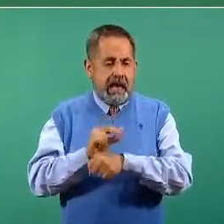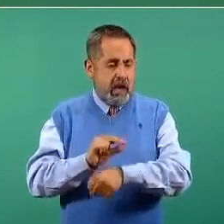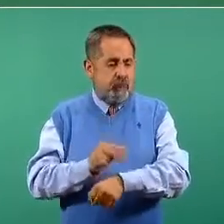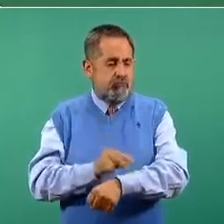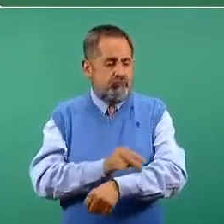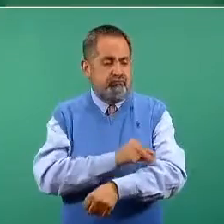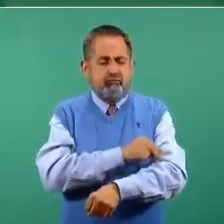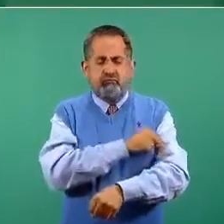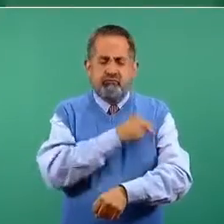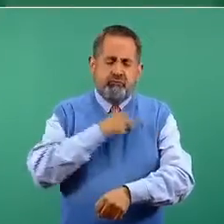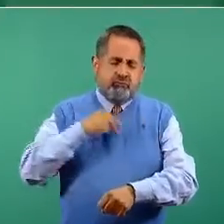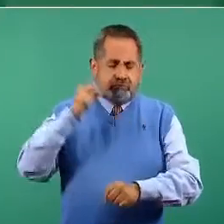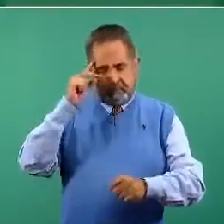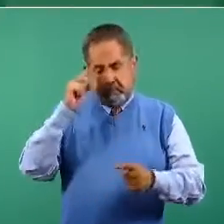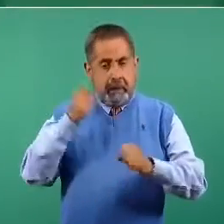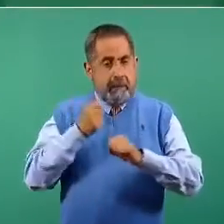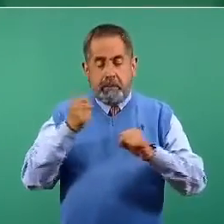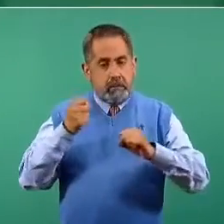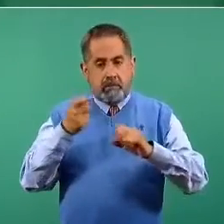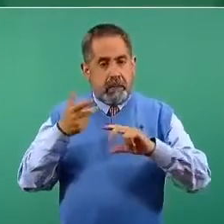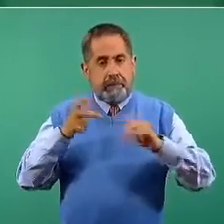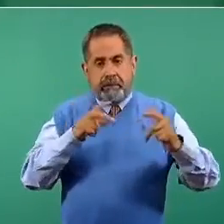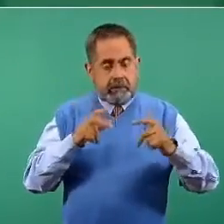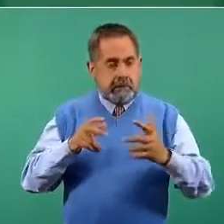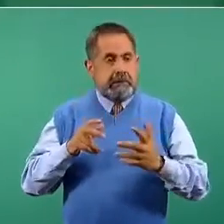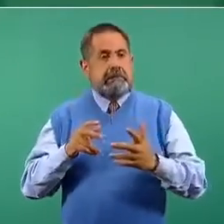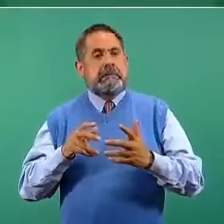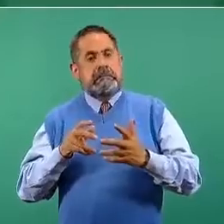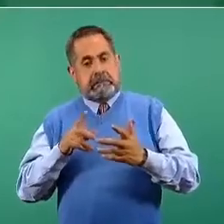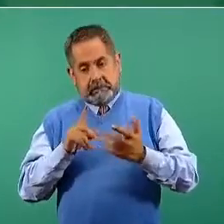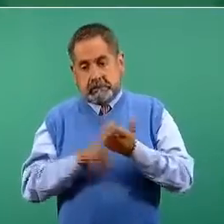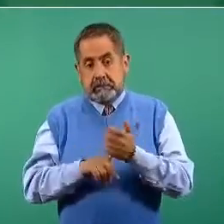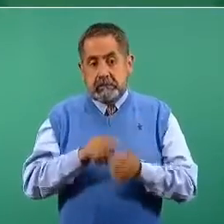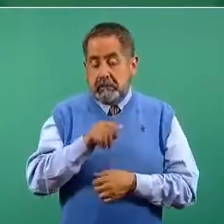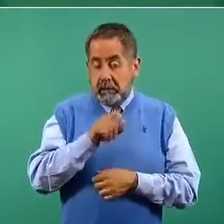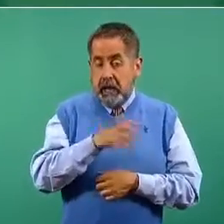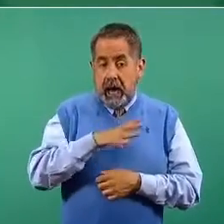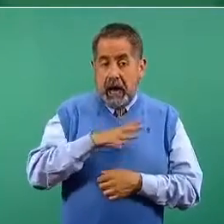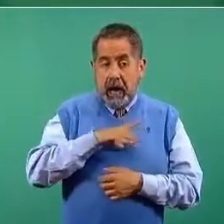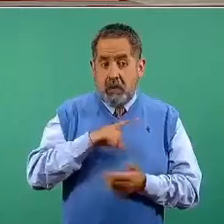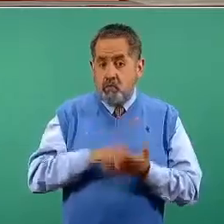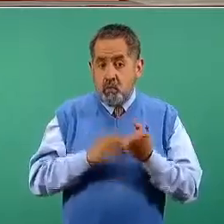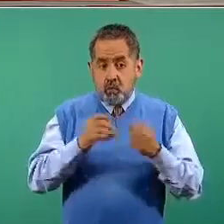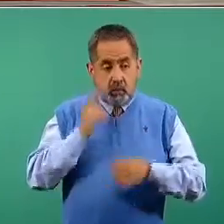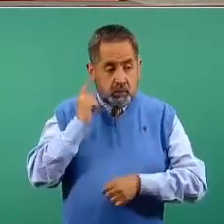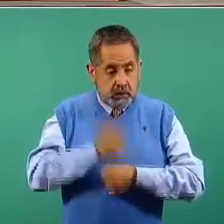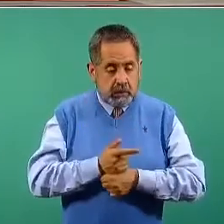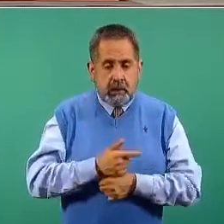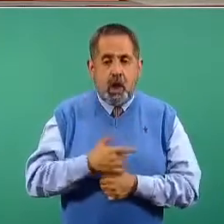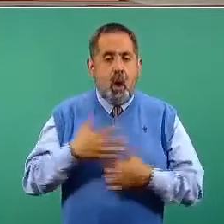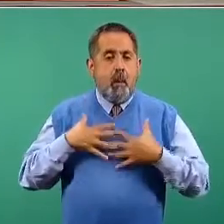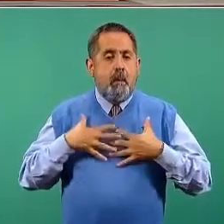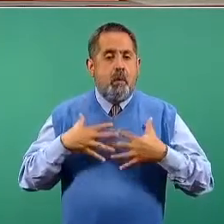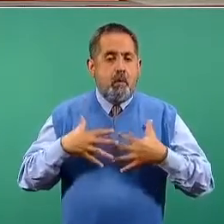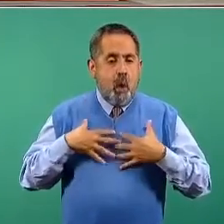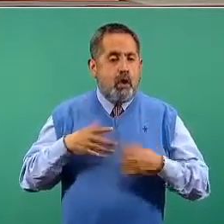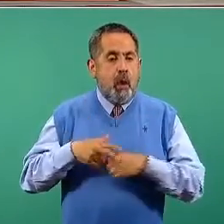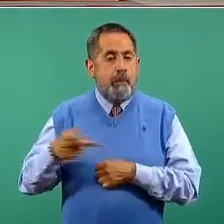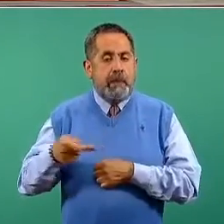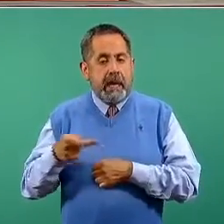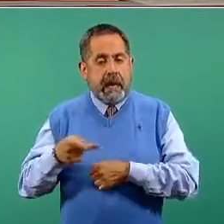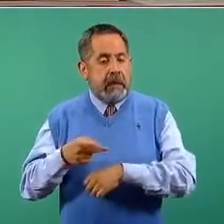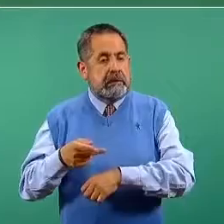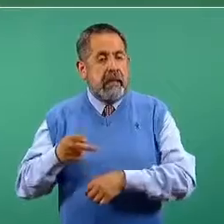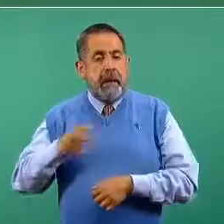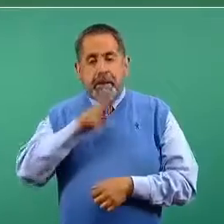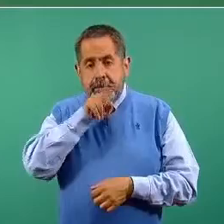profunda en varias localizaciones, particularmente a nivel pulmonar y de las piernas,